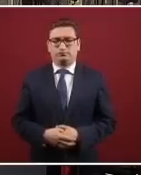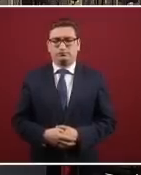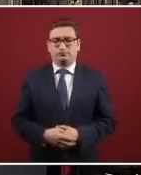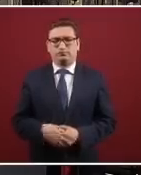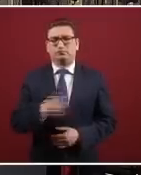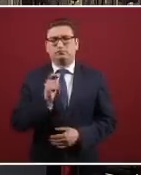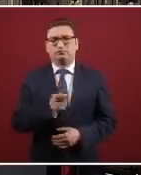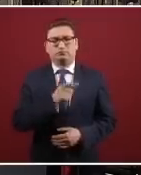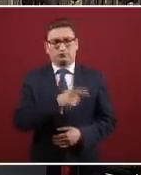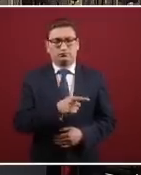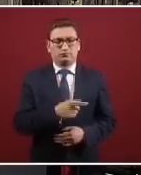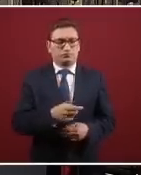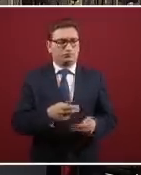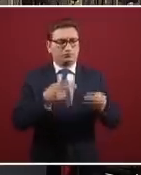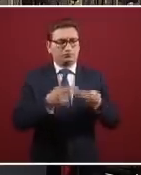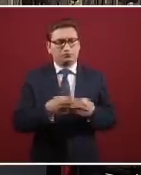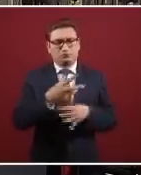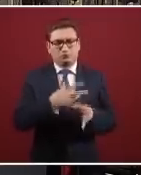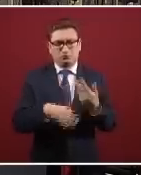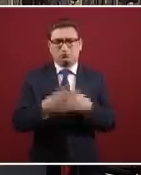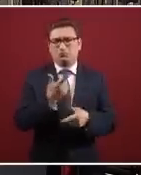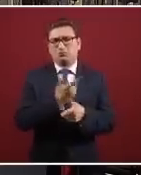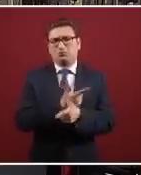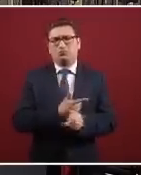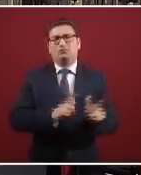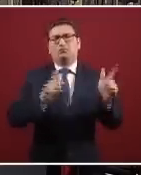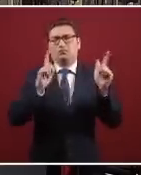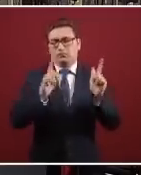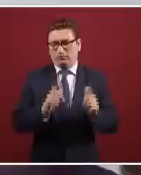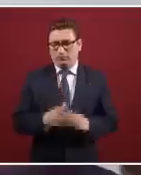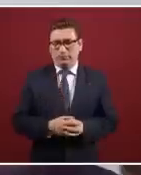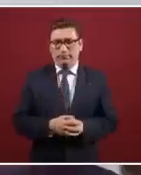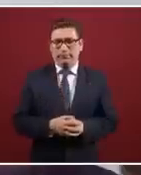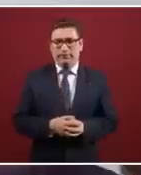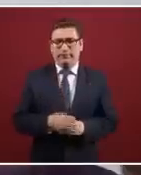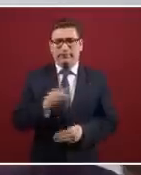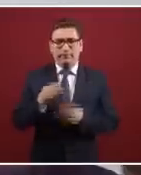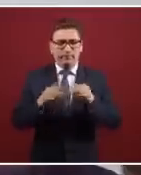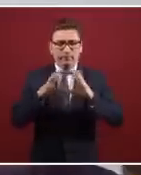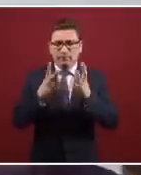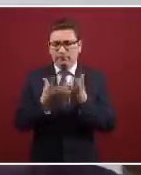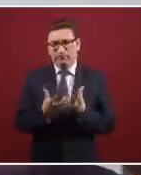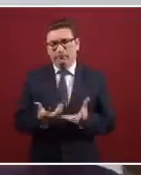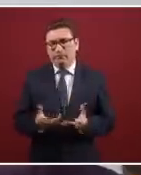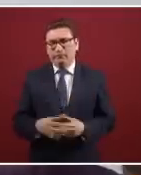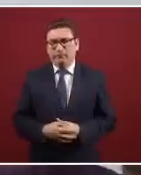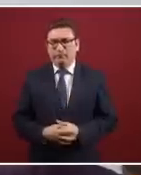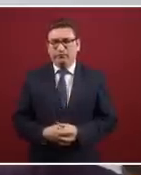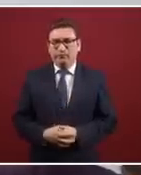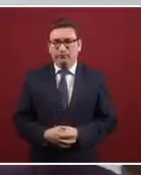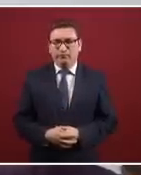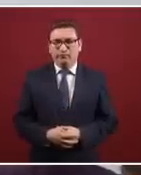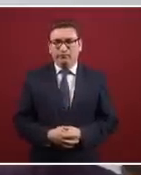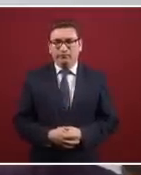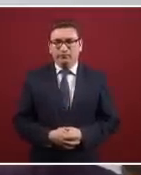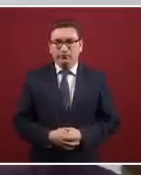libre comercio, libre mercado, globalidad, pero en los